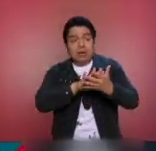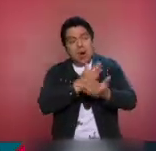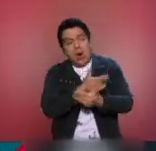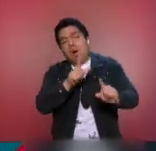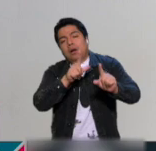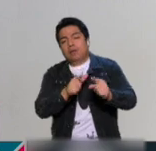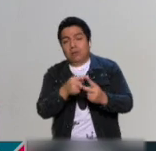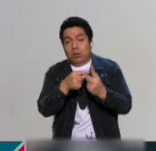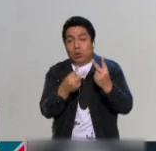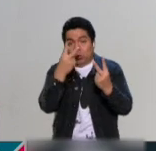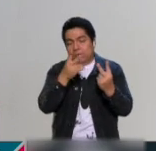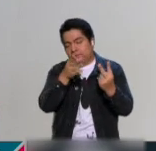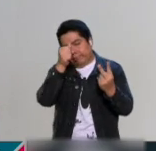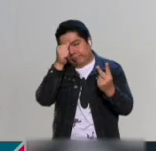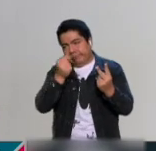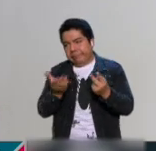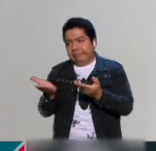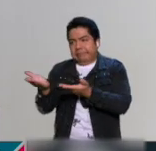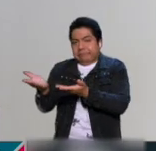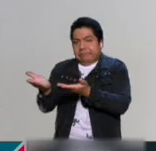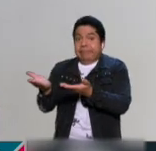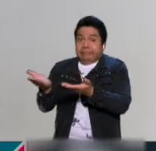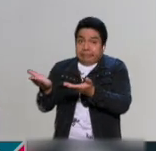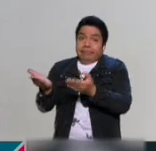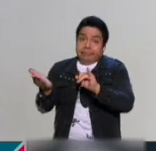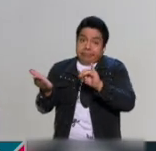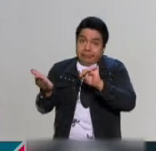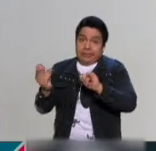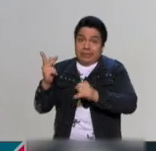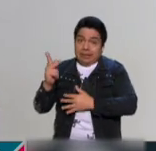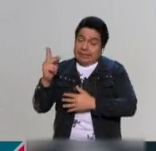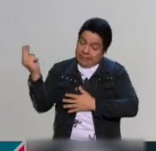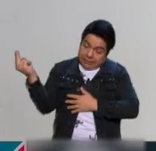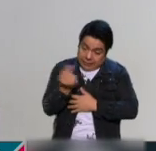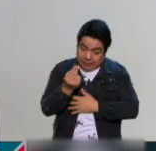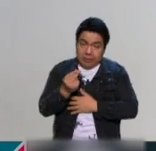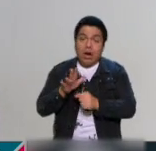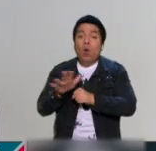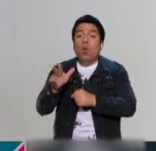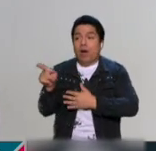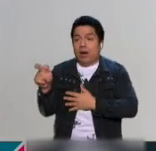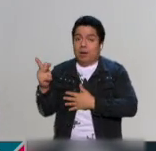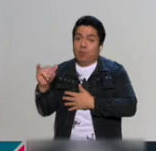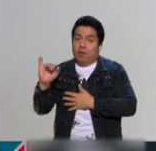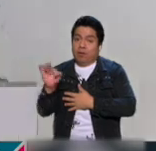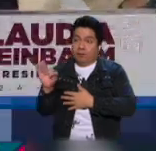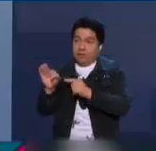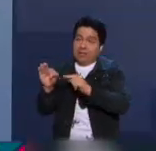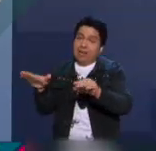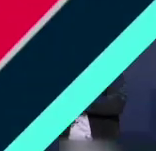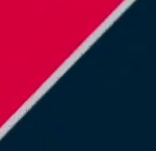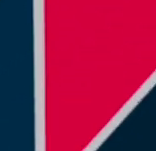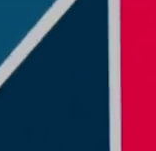Ambos coincidieron en que este es un ejemplo más de por qué es urgente y necesaria la reforma al Poder Judicial.